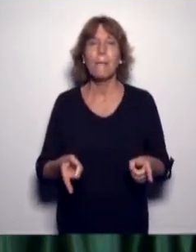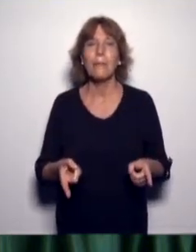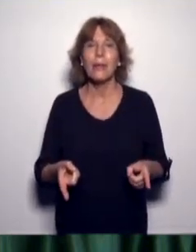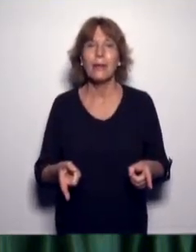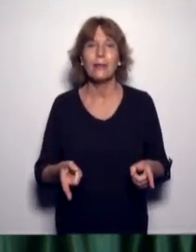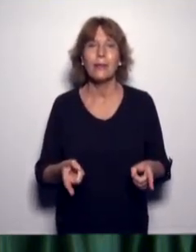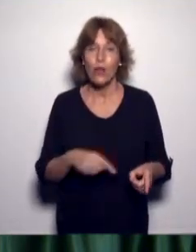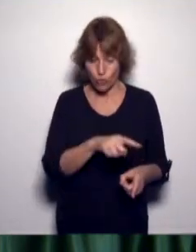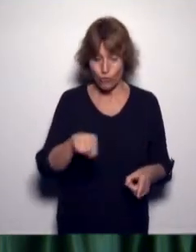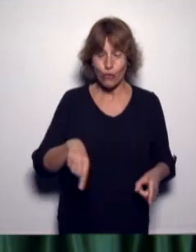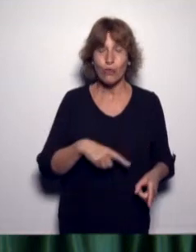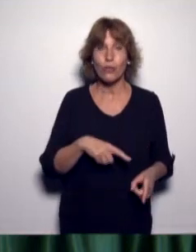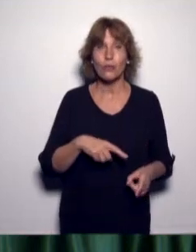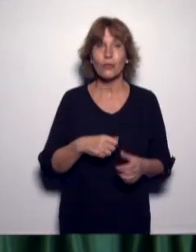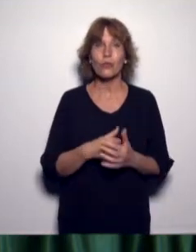cierta frecuencia, ¿no?